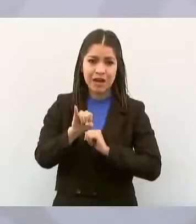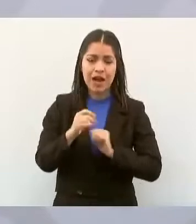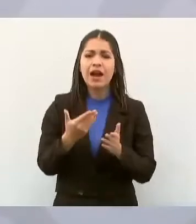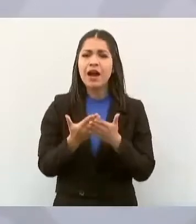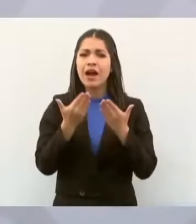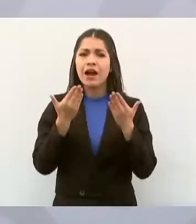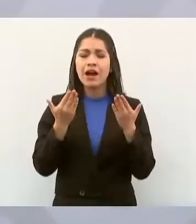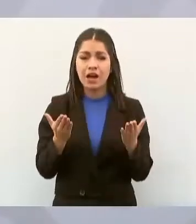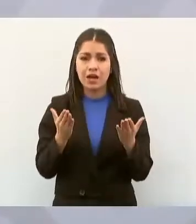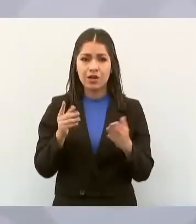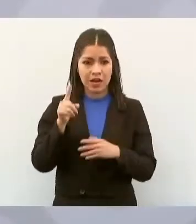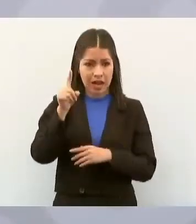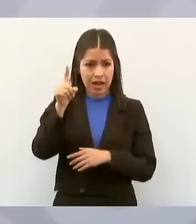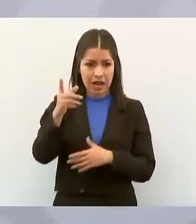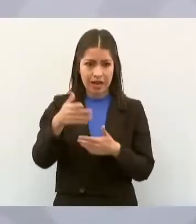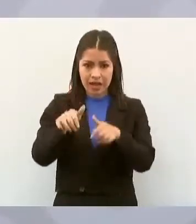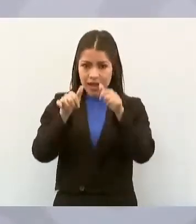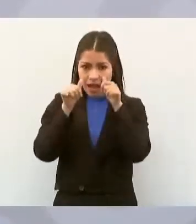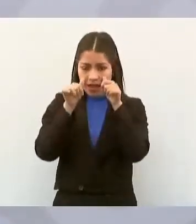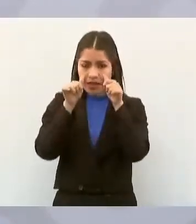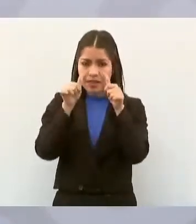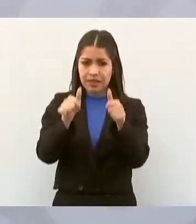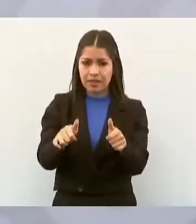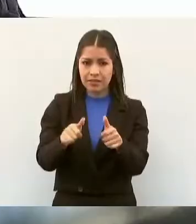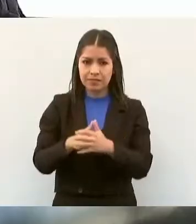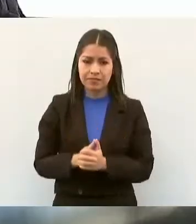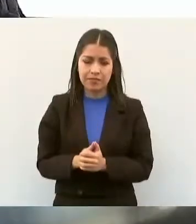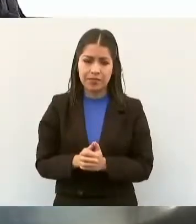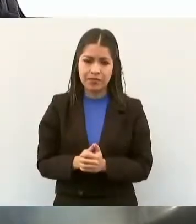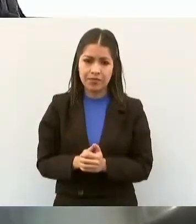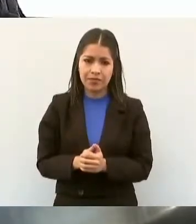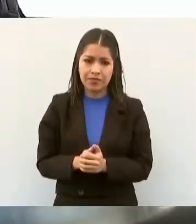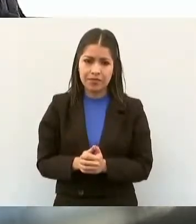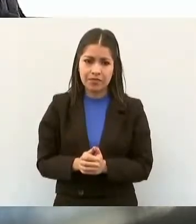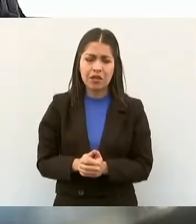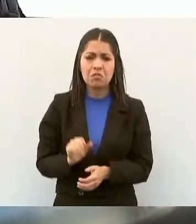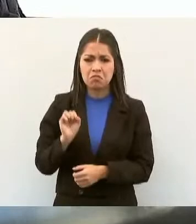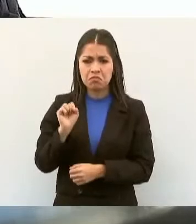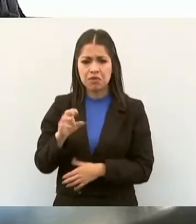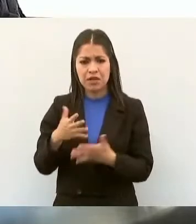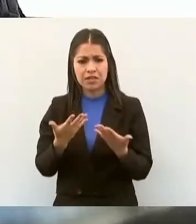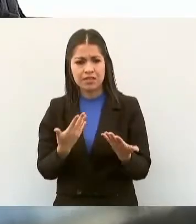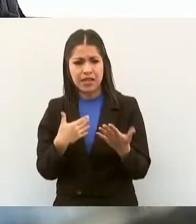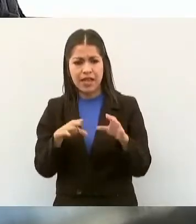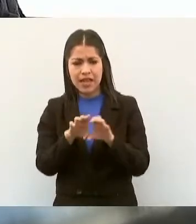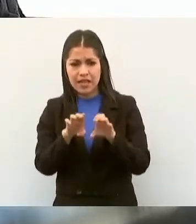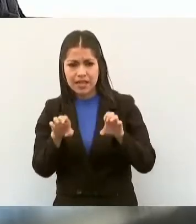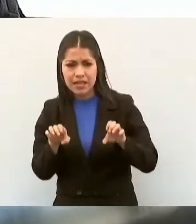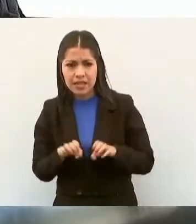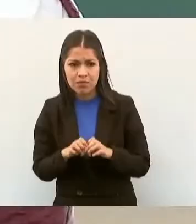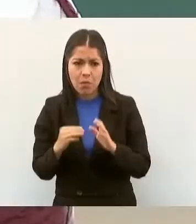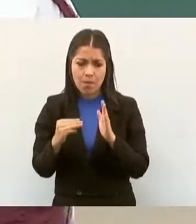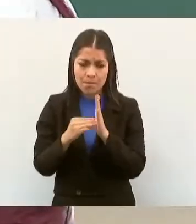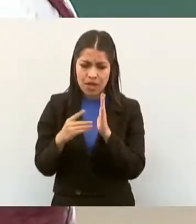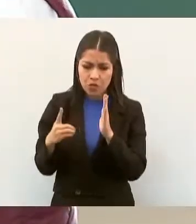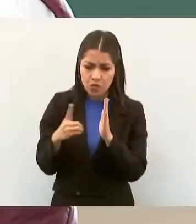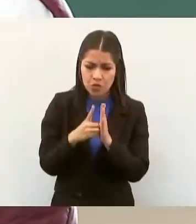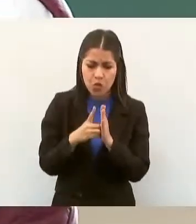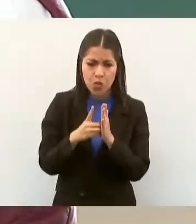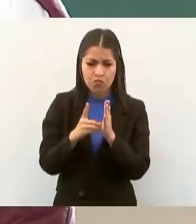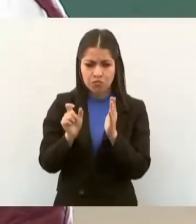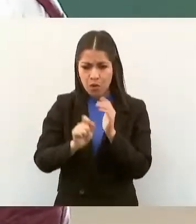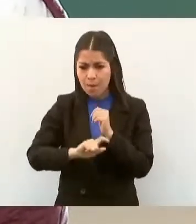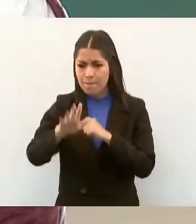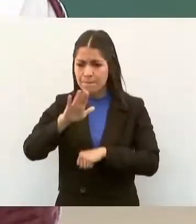muy importante señalarlo, con todos sus equipos, sus métodos, la profesionalización,